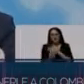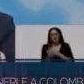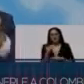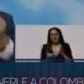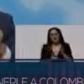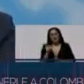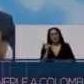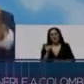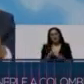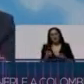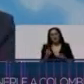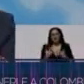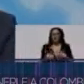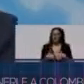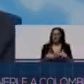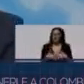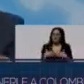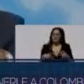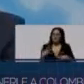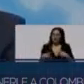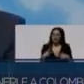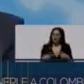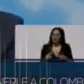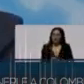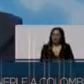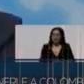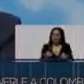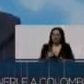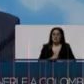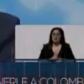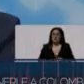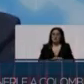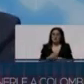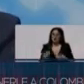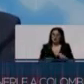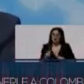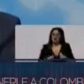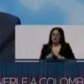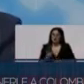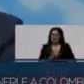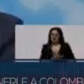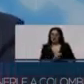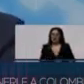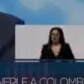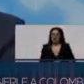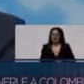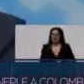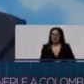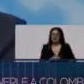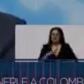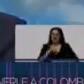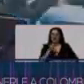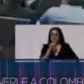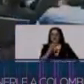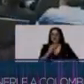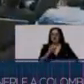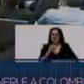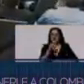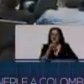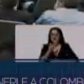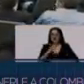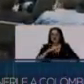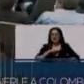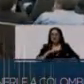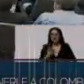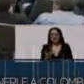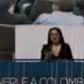los ayatolás, los imbatibles, están viendo que la vida les cambió. La gente salió a protestar.